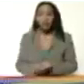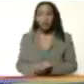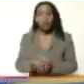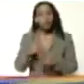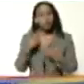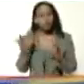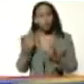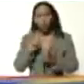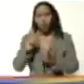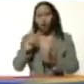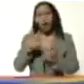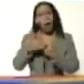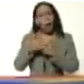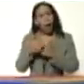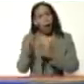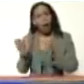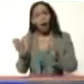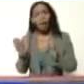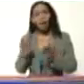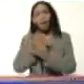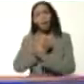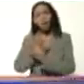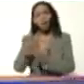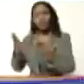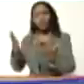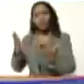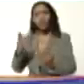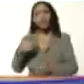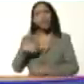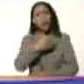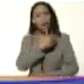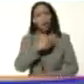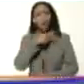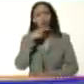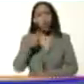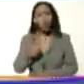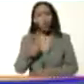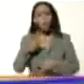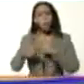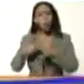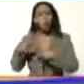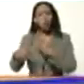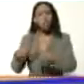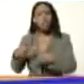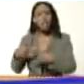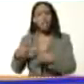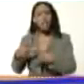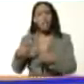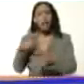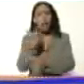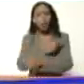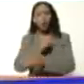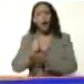al ofrecimiento de Rusia de producir la vacuna para ayudar a la humanidad